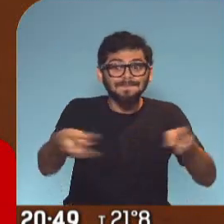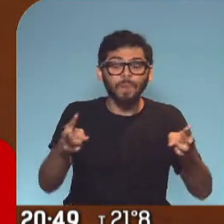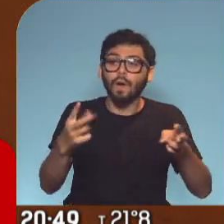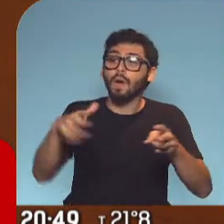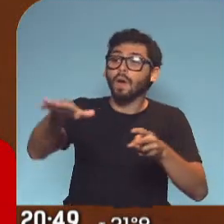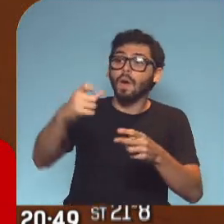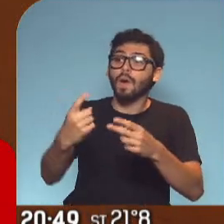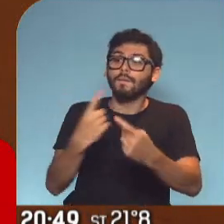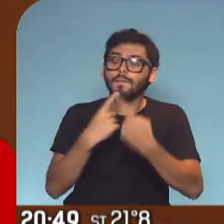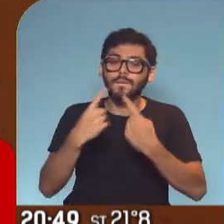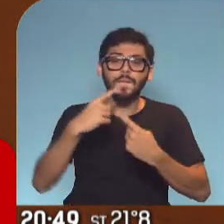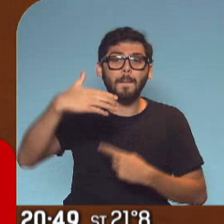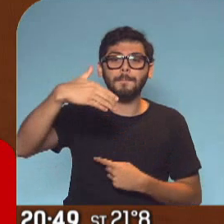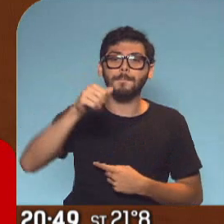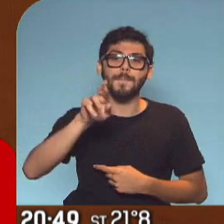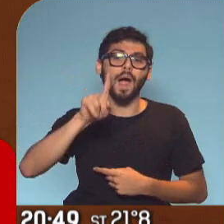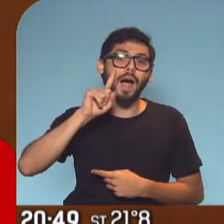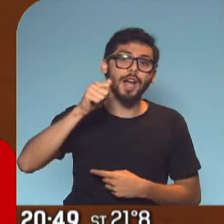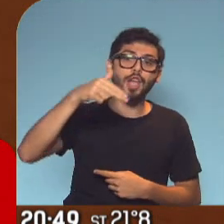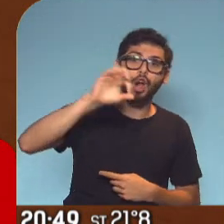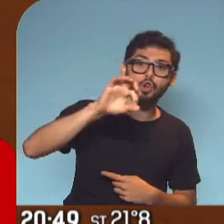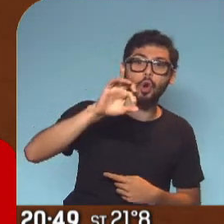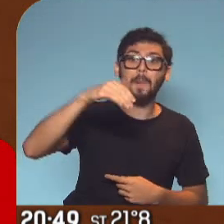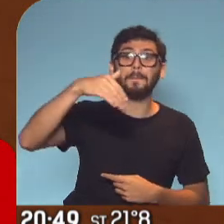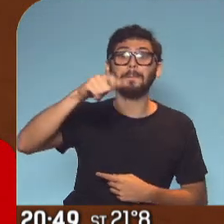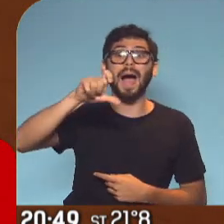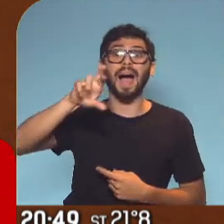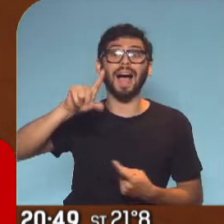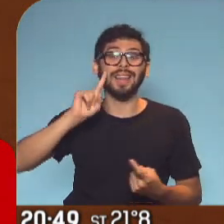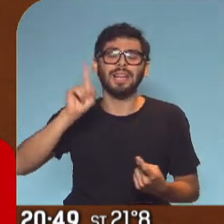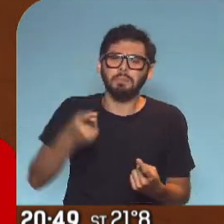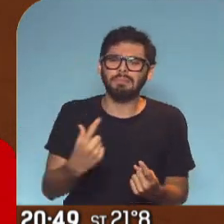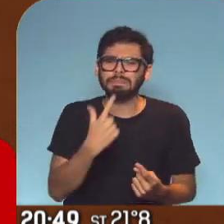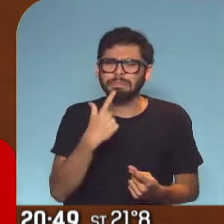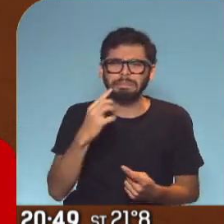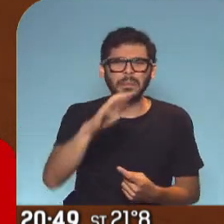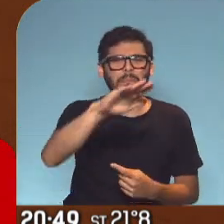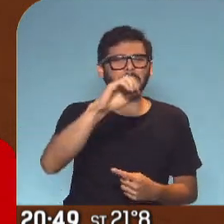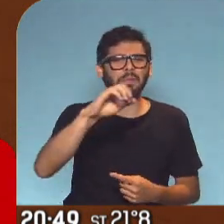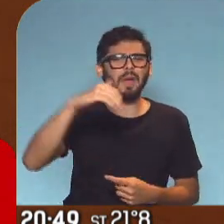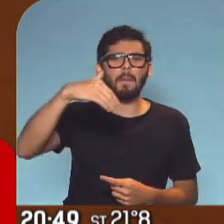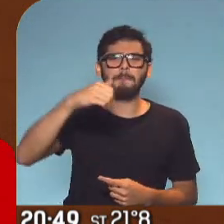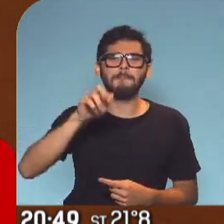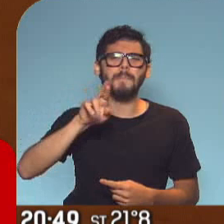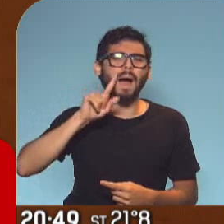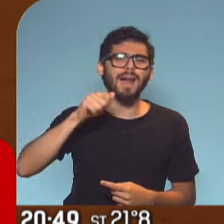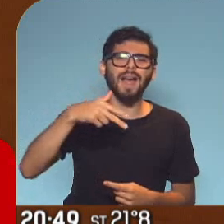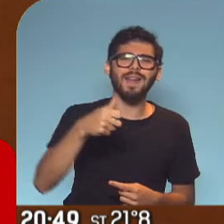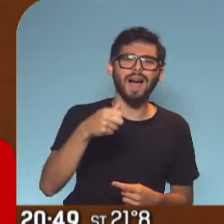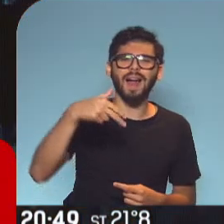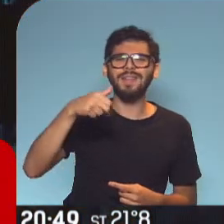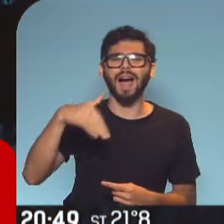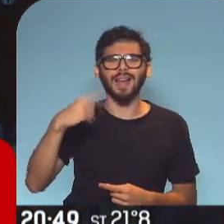estaba también difusa la posibilidad de que declarara Mariana Nanis, la ex esposa de Claudio Caniggia. Néstor Espósito tiene las novedades. Bueno,